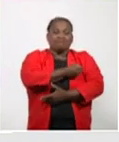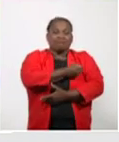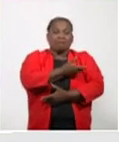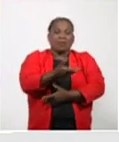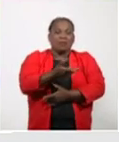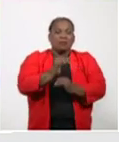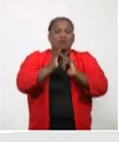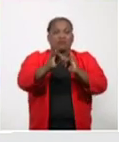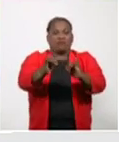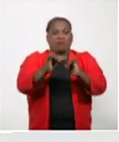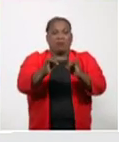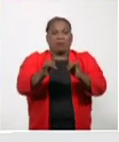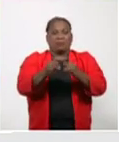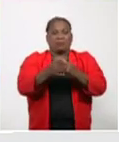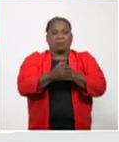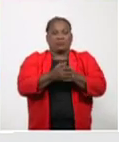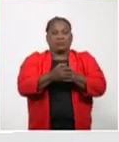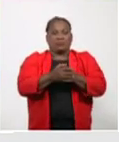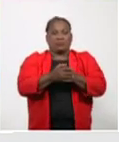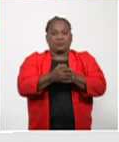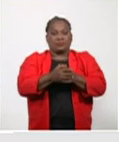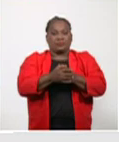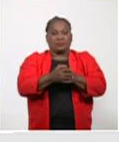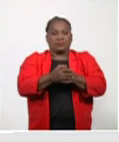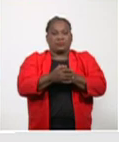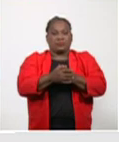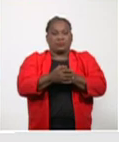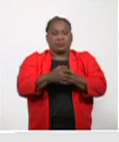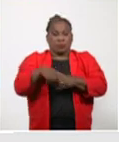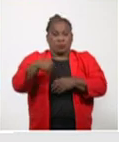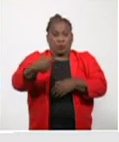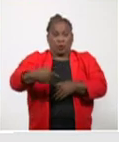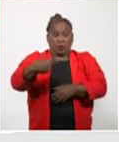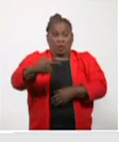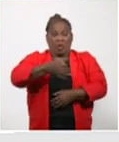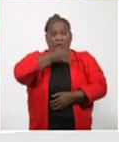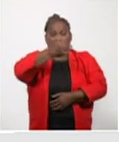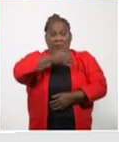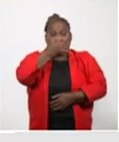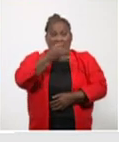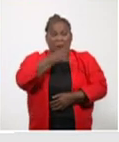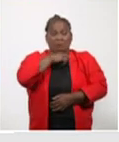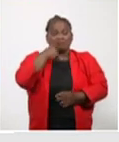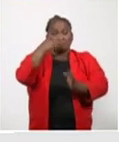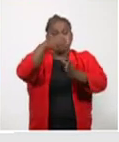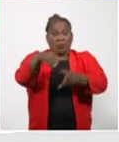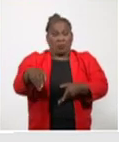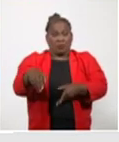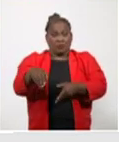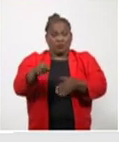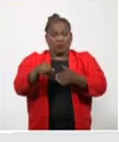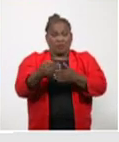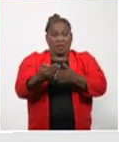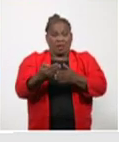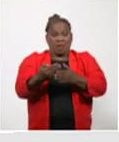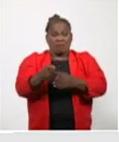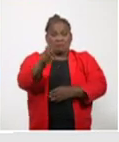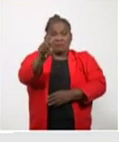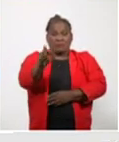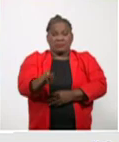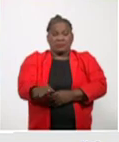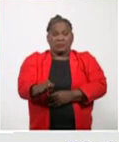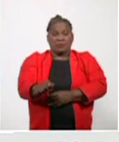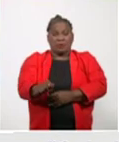cada vez que explicamos los fallecidos del día, pues son personas que tienen